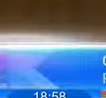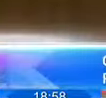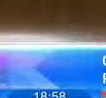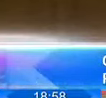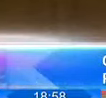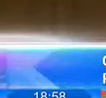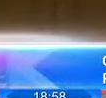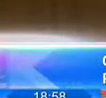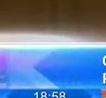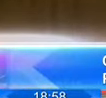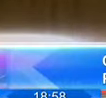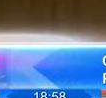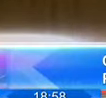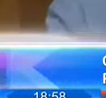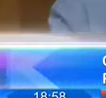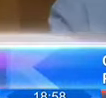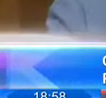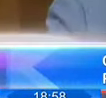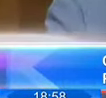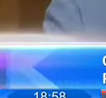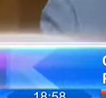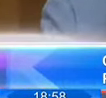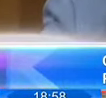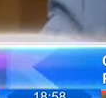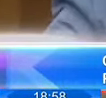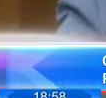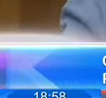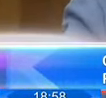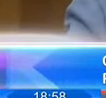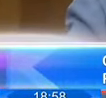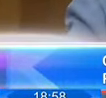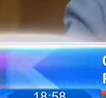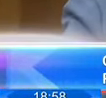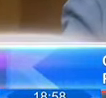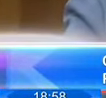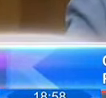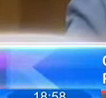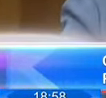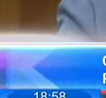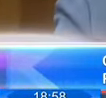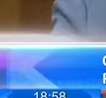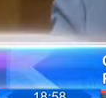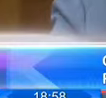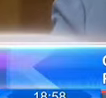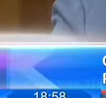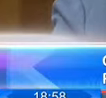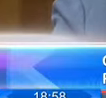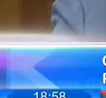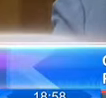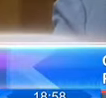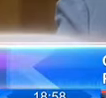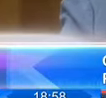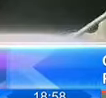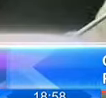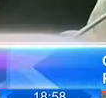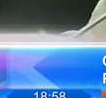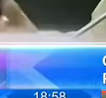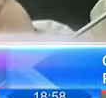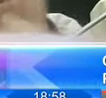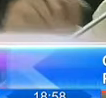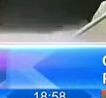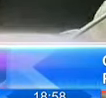la metodología de selección de autoridades, que sorprende, dicen, que los concursos siempre los ganen cercanos colaboradores del régimen. Pero